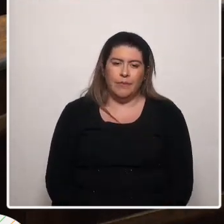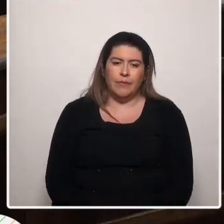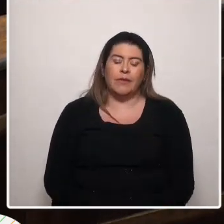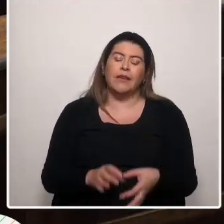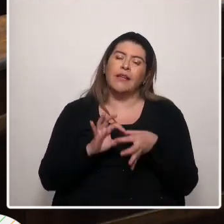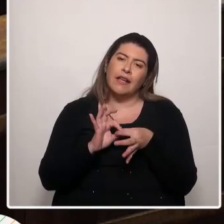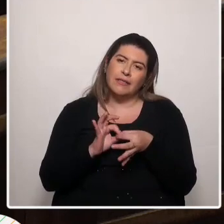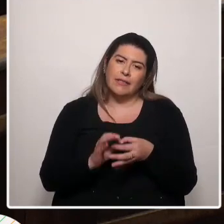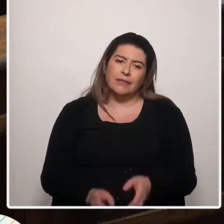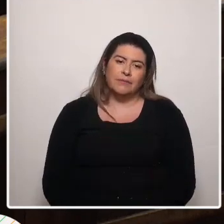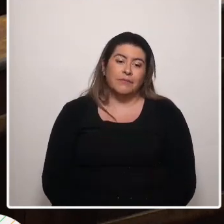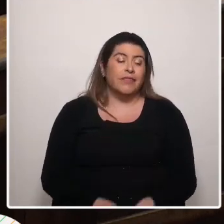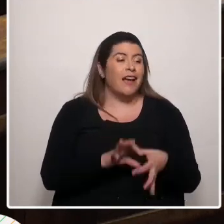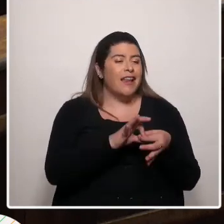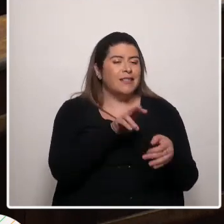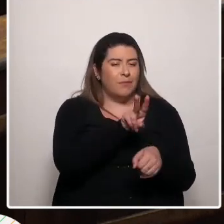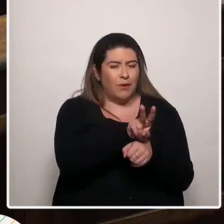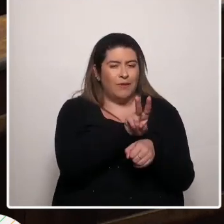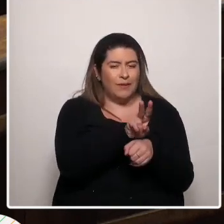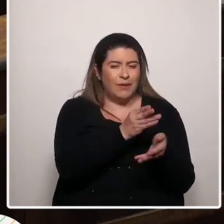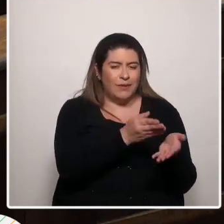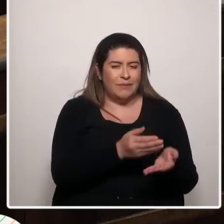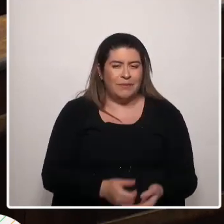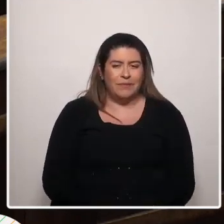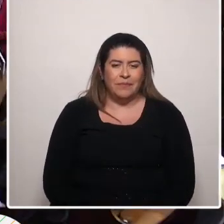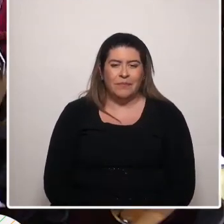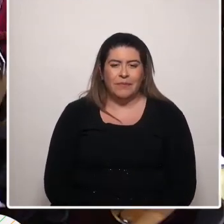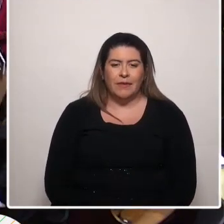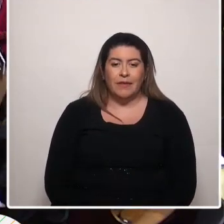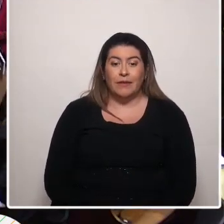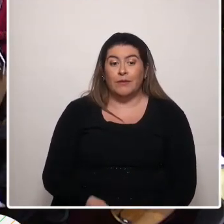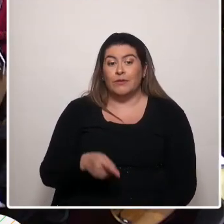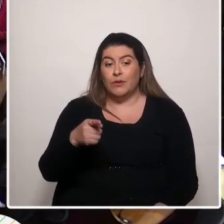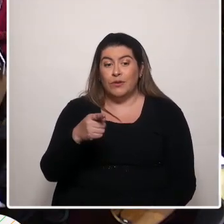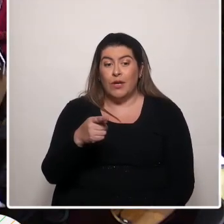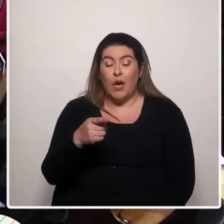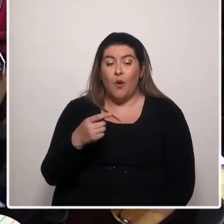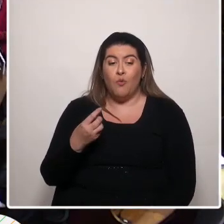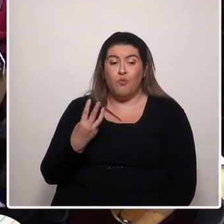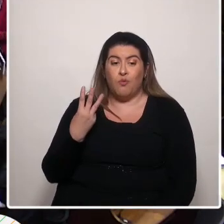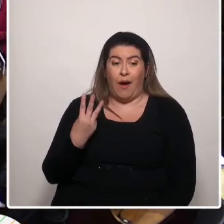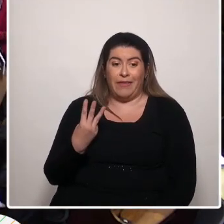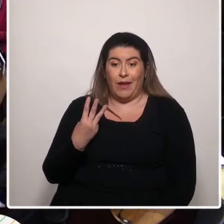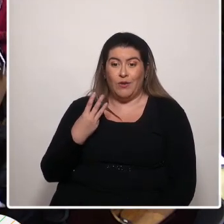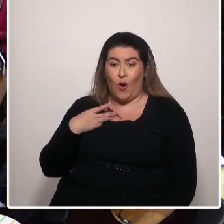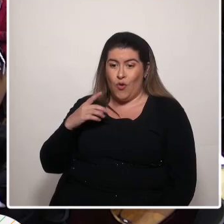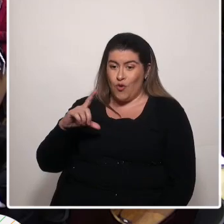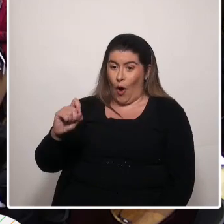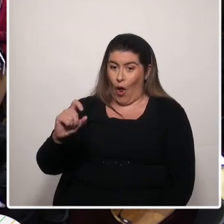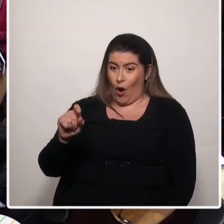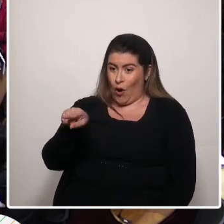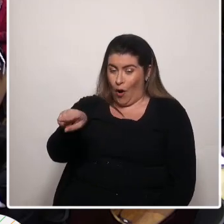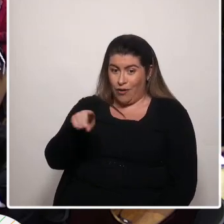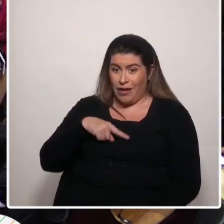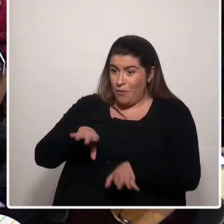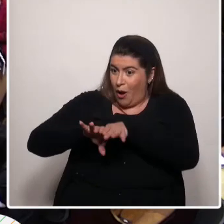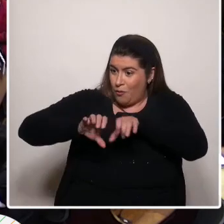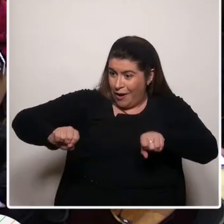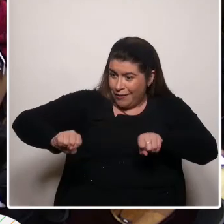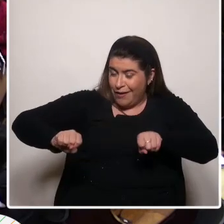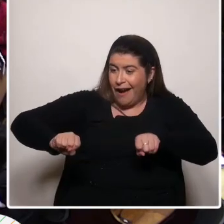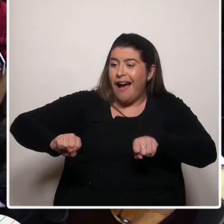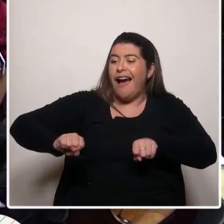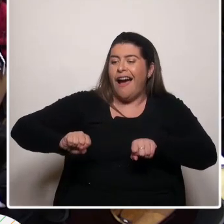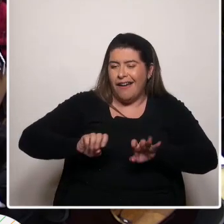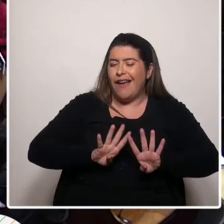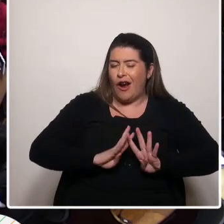Gracias. Gracias, profesor. Si un guanderino y un colocolino podemos estar de acuerdo en esto, estoy seguro que la comisión va a ser